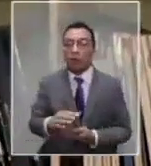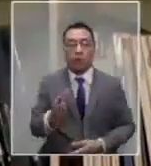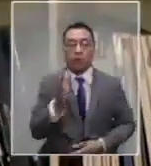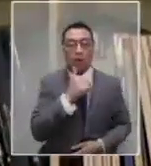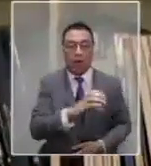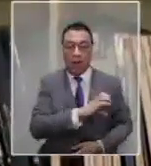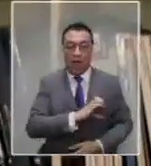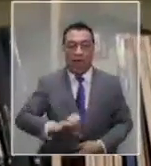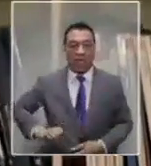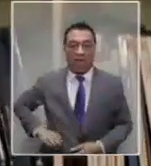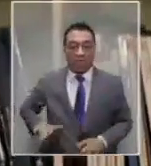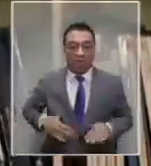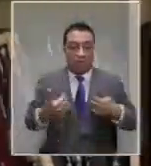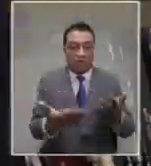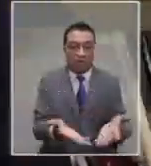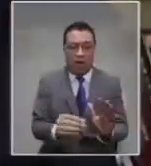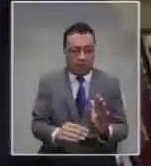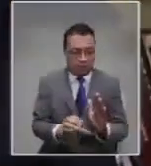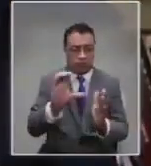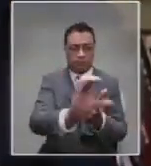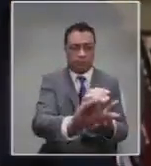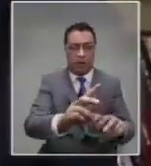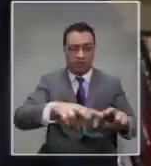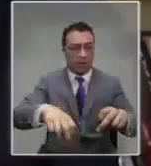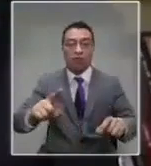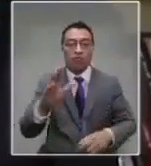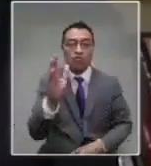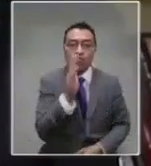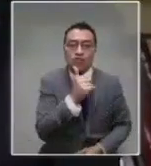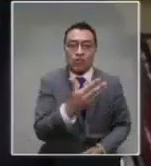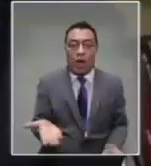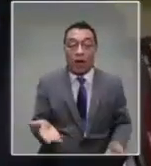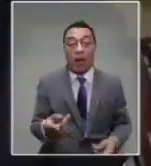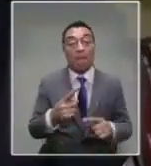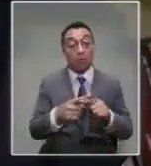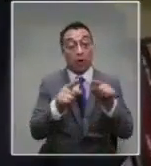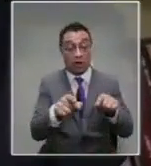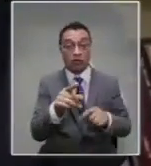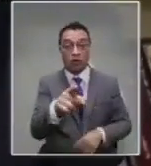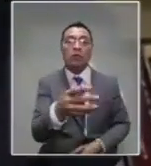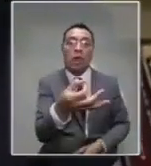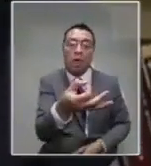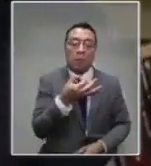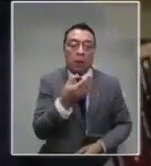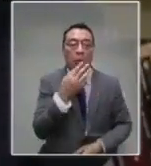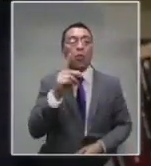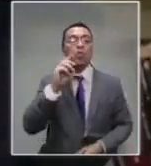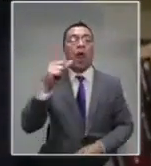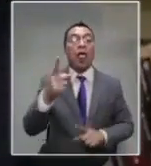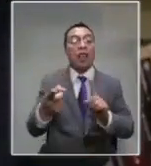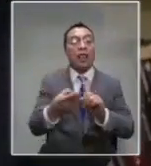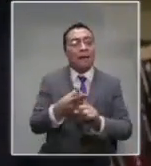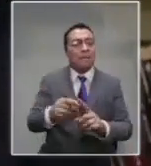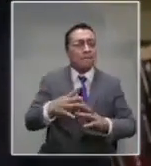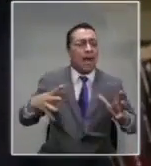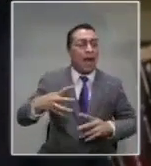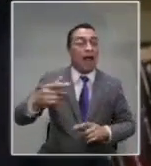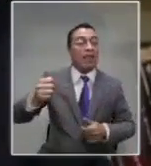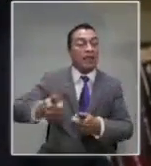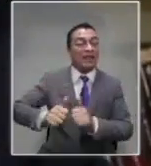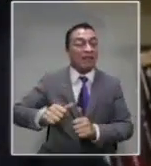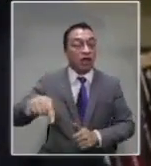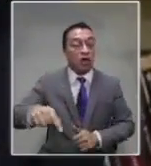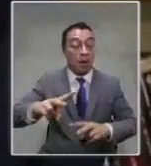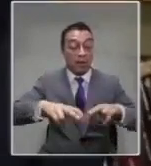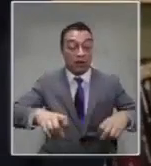recursos. El Estado no entrega los recursos suficientes para investigar. Por lo tanto, si tú me dices cuál es el gran desafío de la investigación en